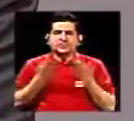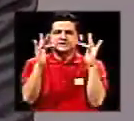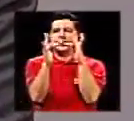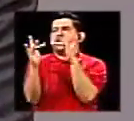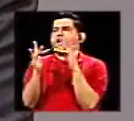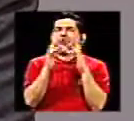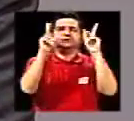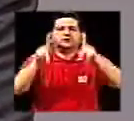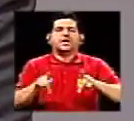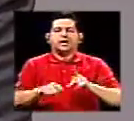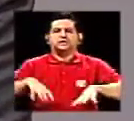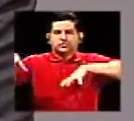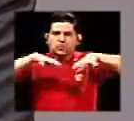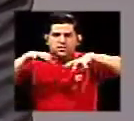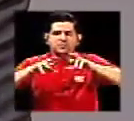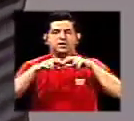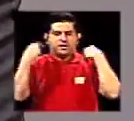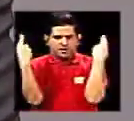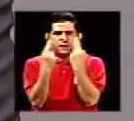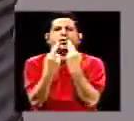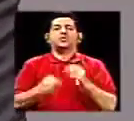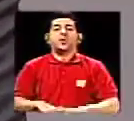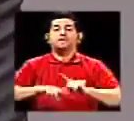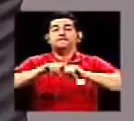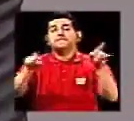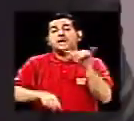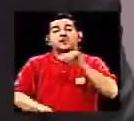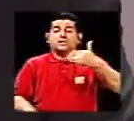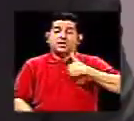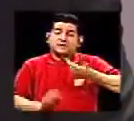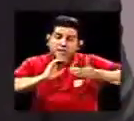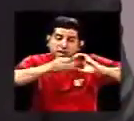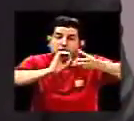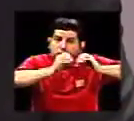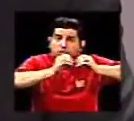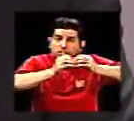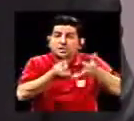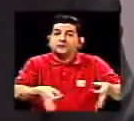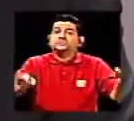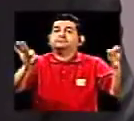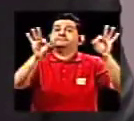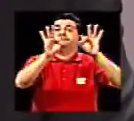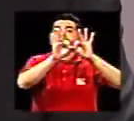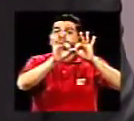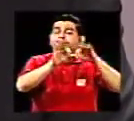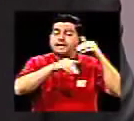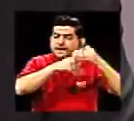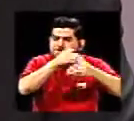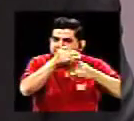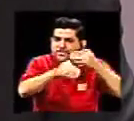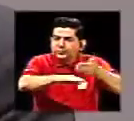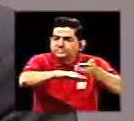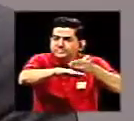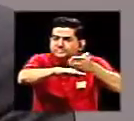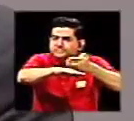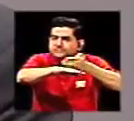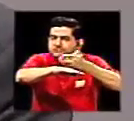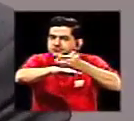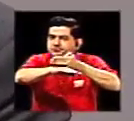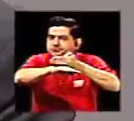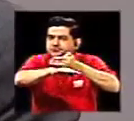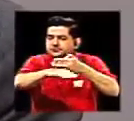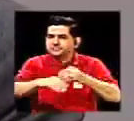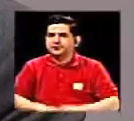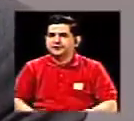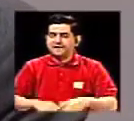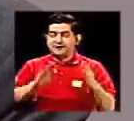con la gente, la movilidad, el encuentro, etc. Pero bueno, también teníamos datos muy importantes de cómo venía quedándose nuestro crecimiento frente a